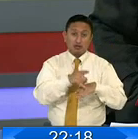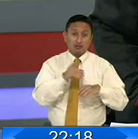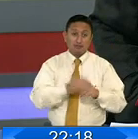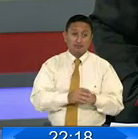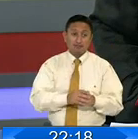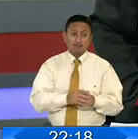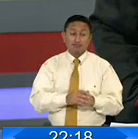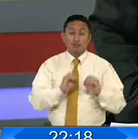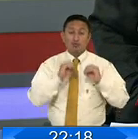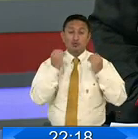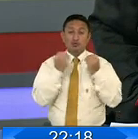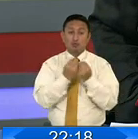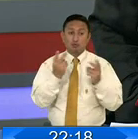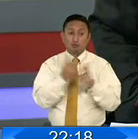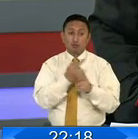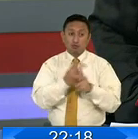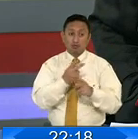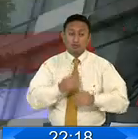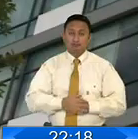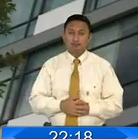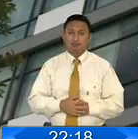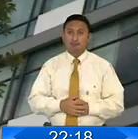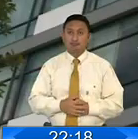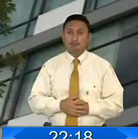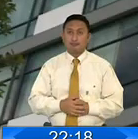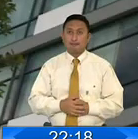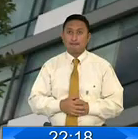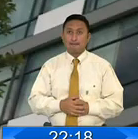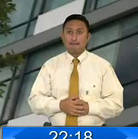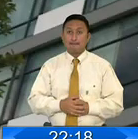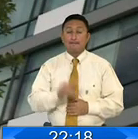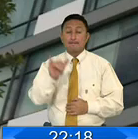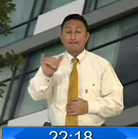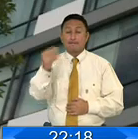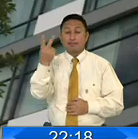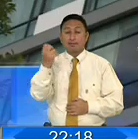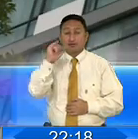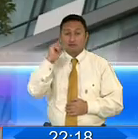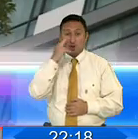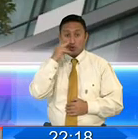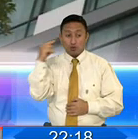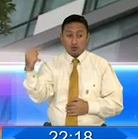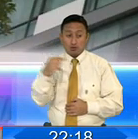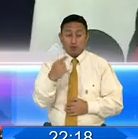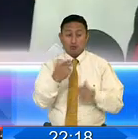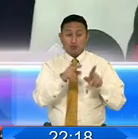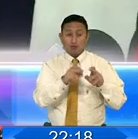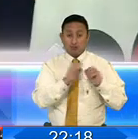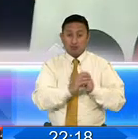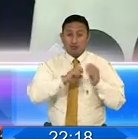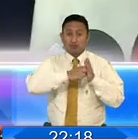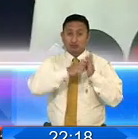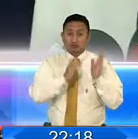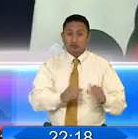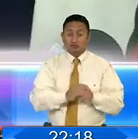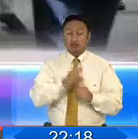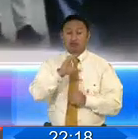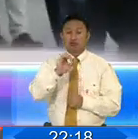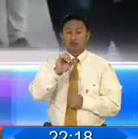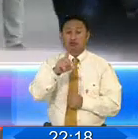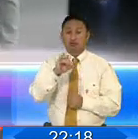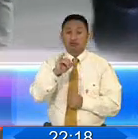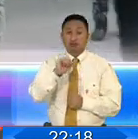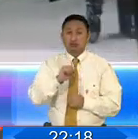de delincuencia organizada. Este sábado 12 de junio culmina la licencia solicitada por el contralor subrogante Pablo